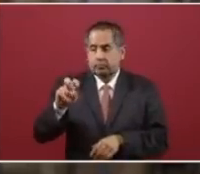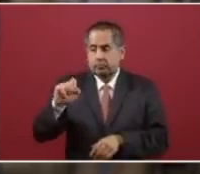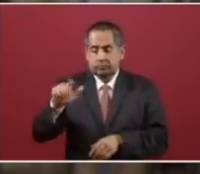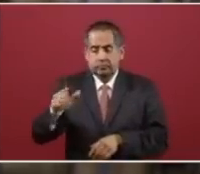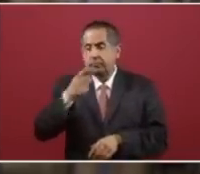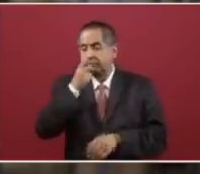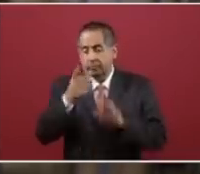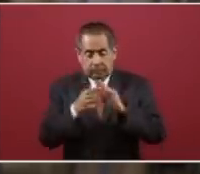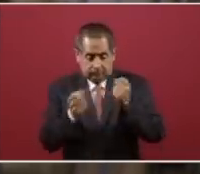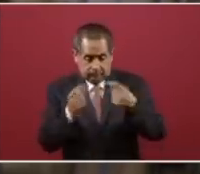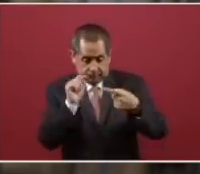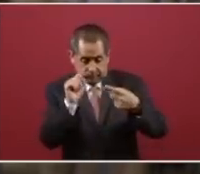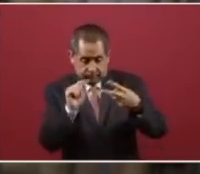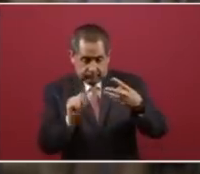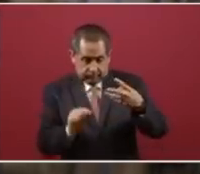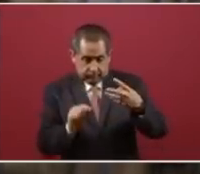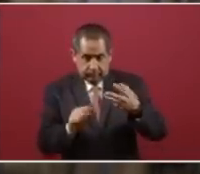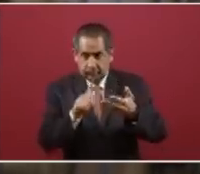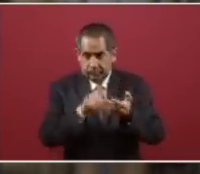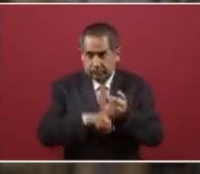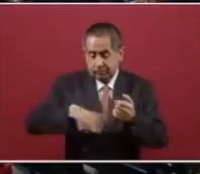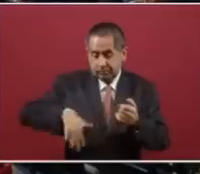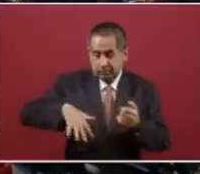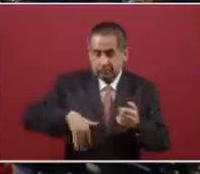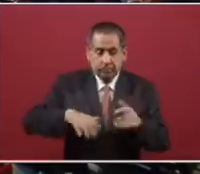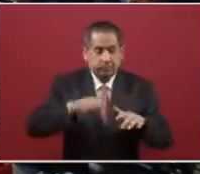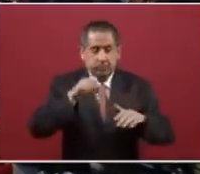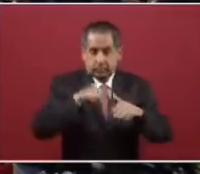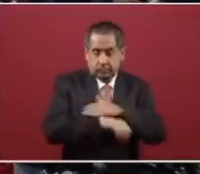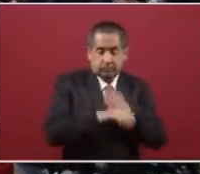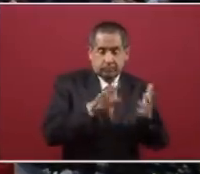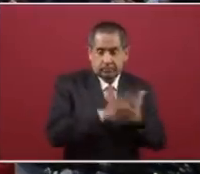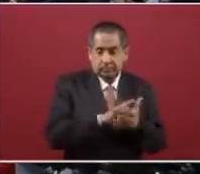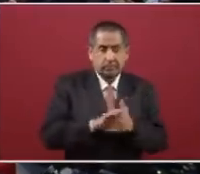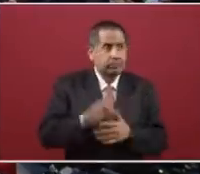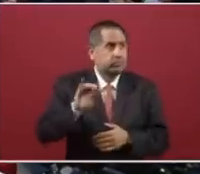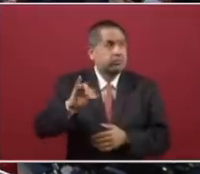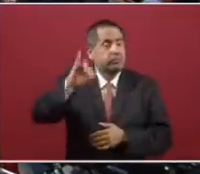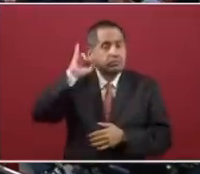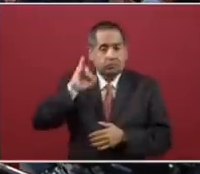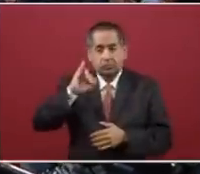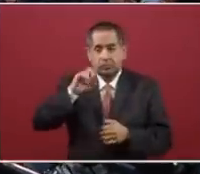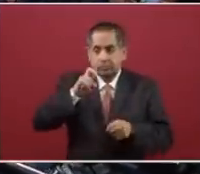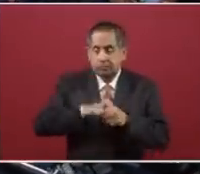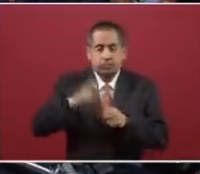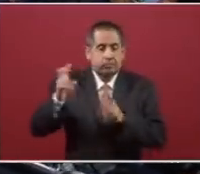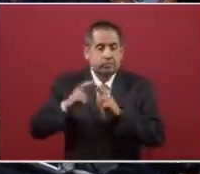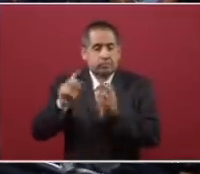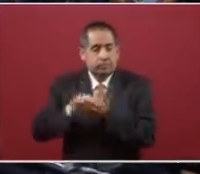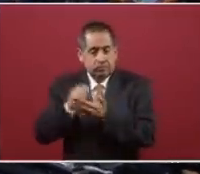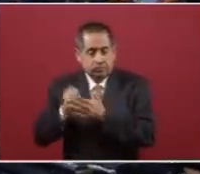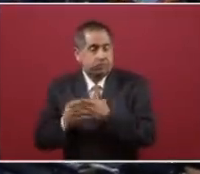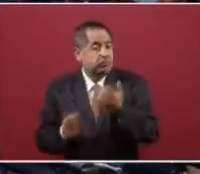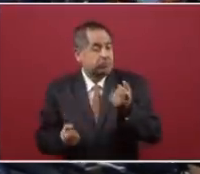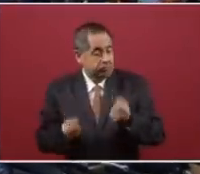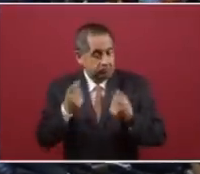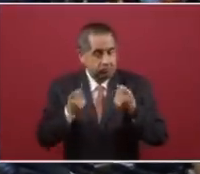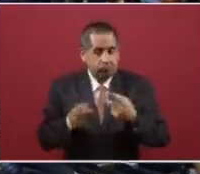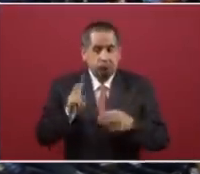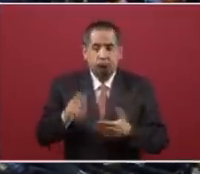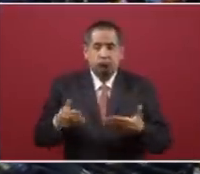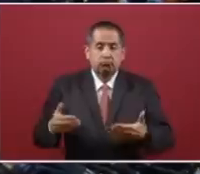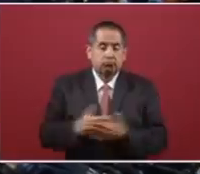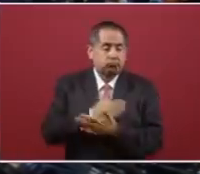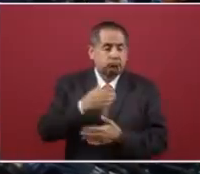personas de de estas personas que fueron privadas ilegalmente de su libertad del juez pasado en tamaulipas algunas son de origen